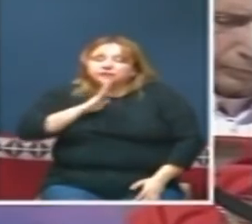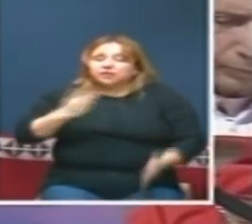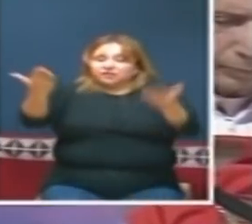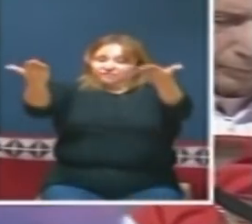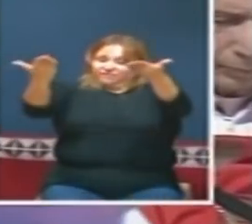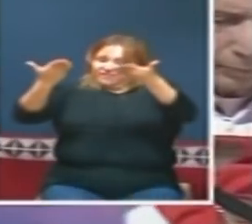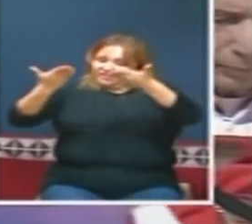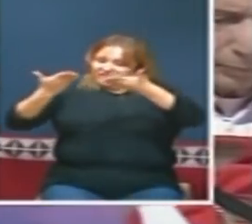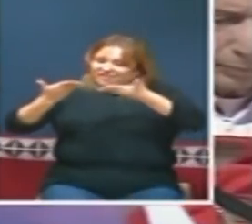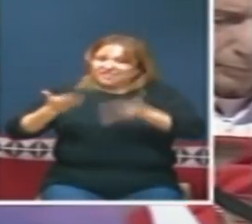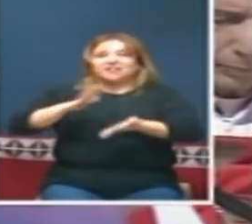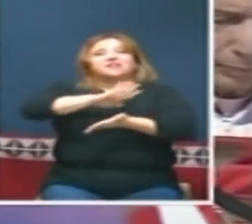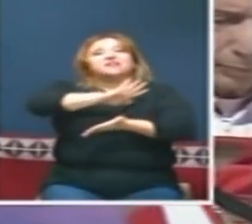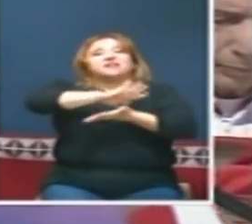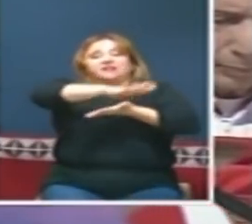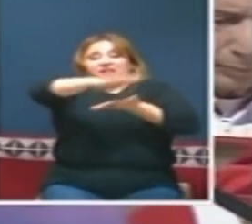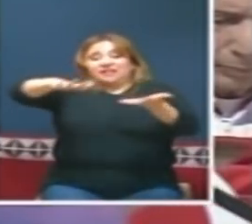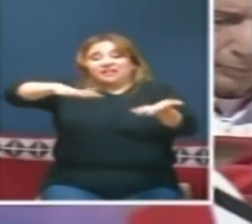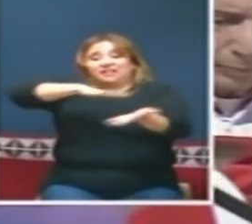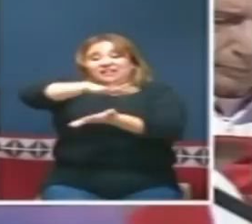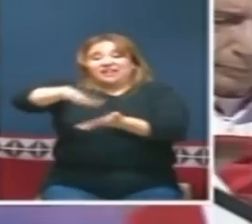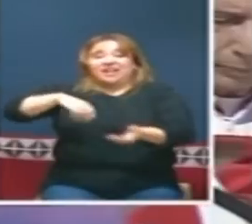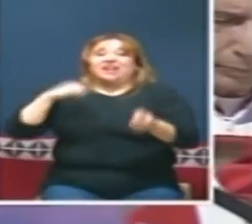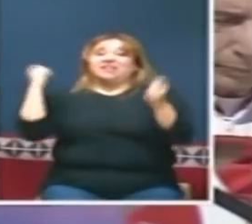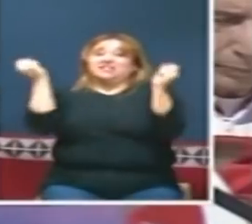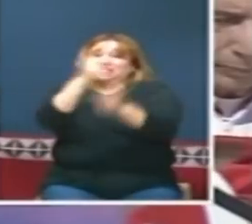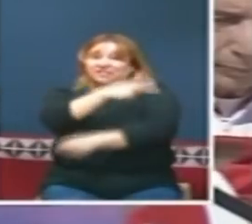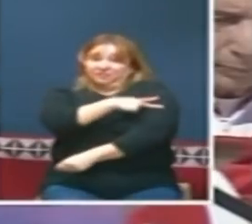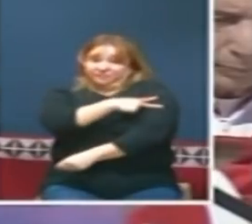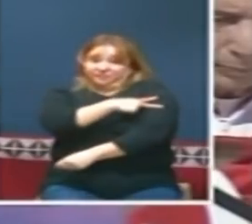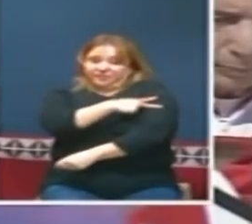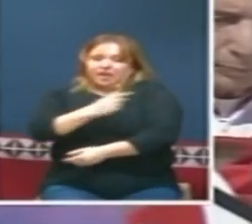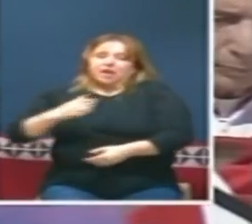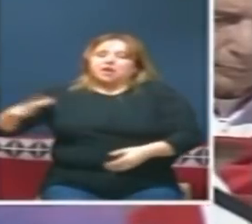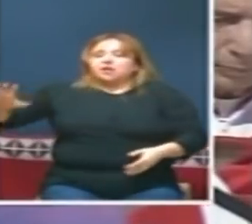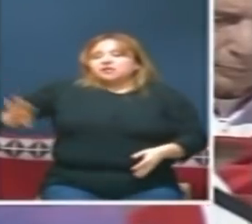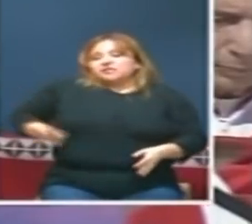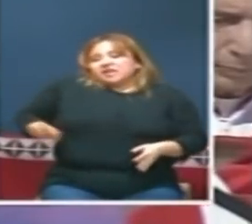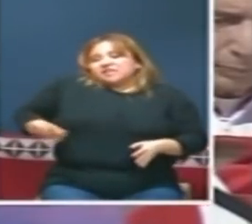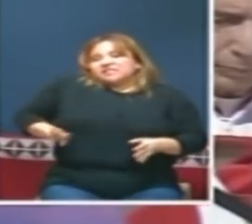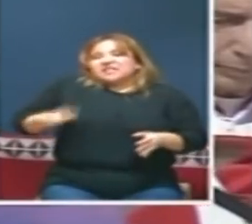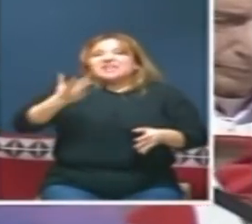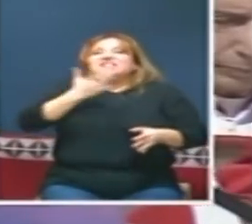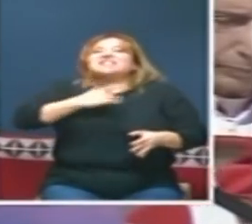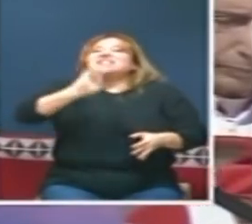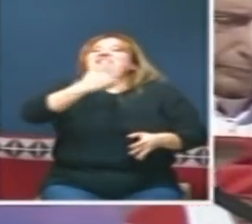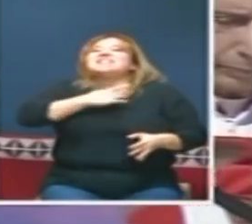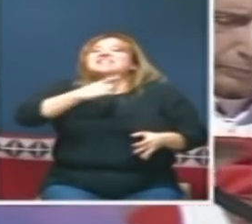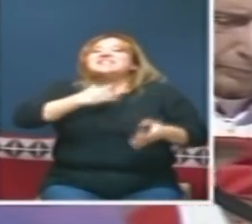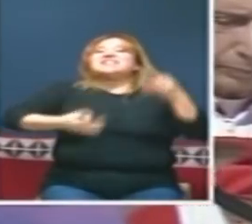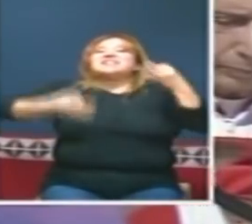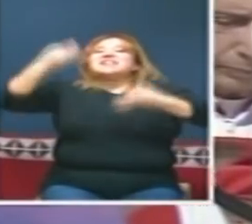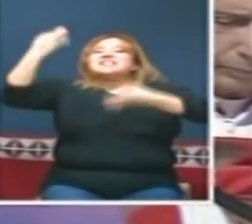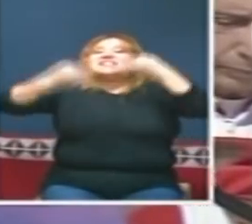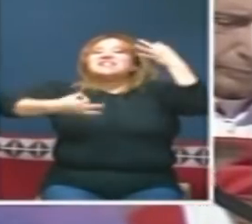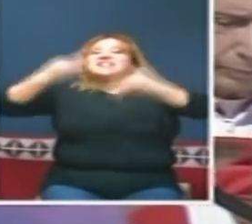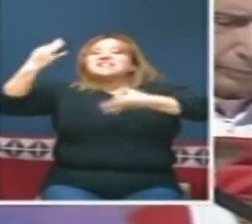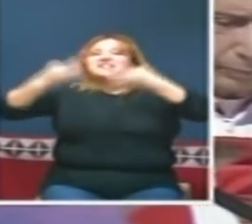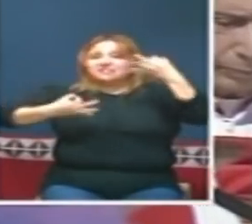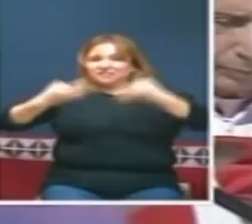la tierra en herencia. Felices los que tienen hambre y sed de justicia, porque serán